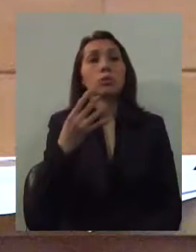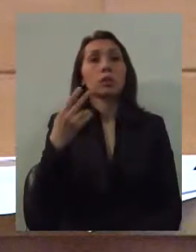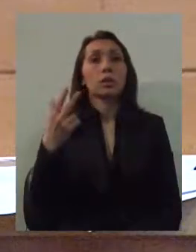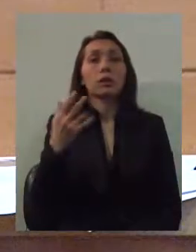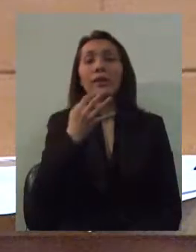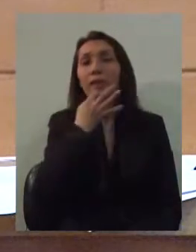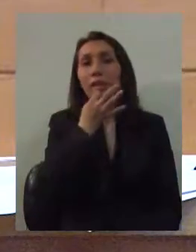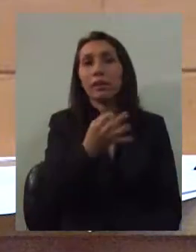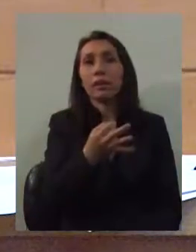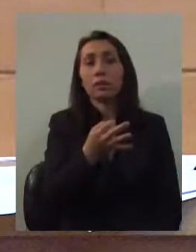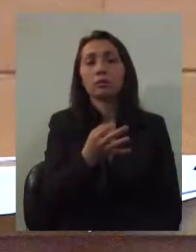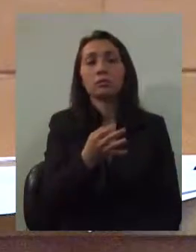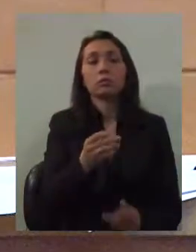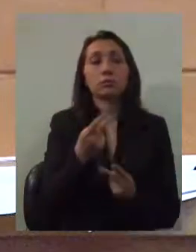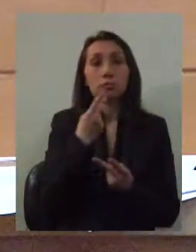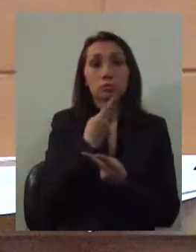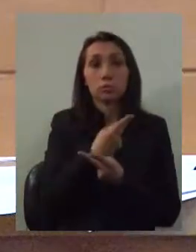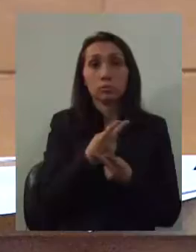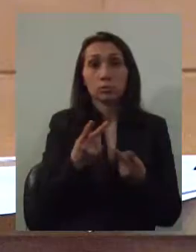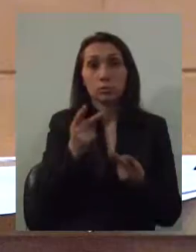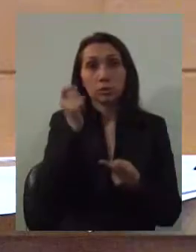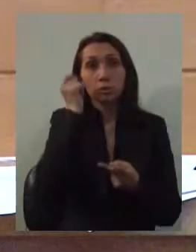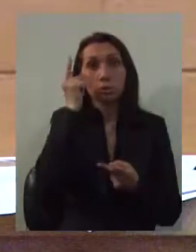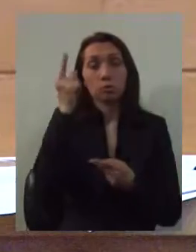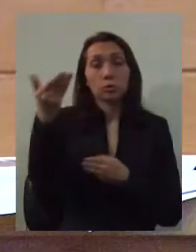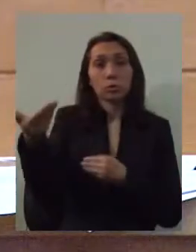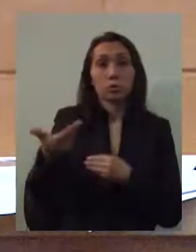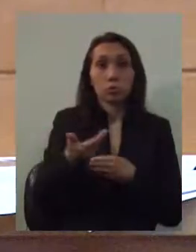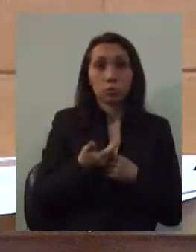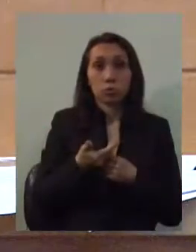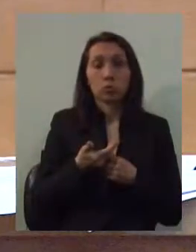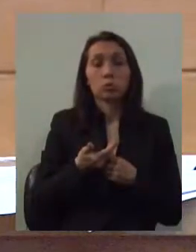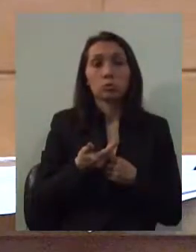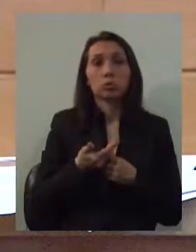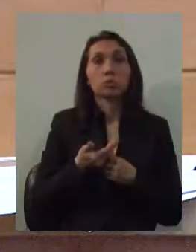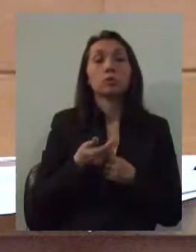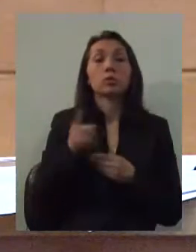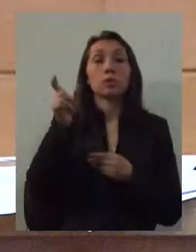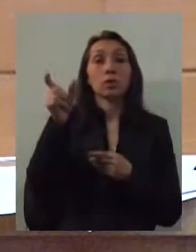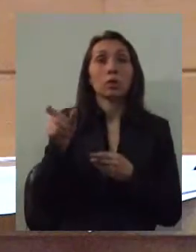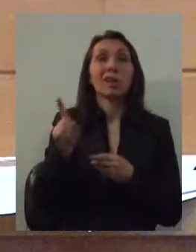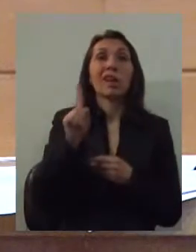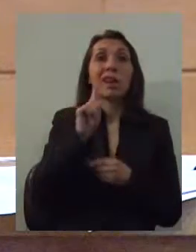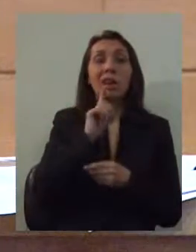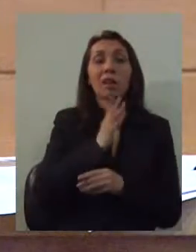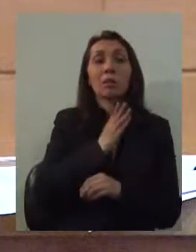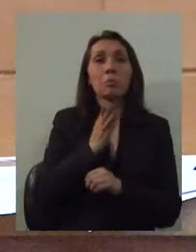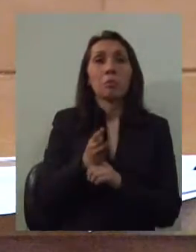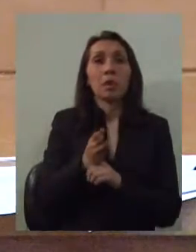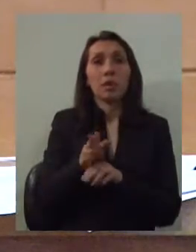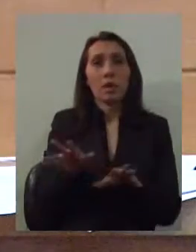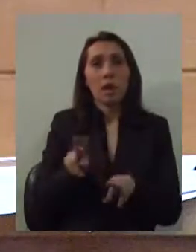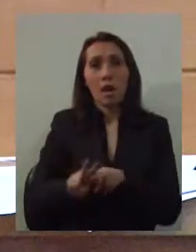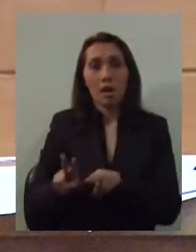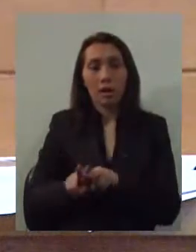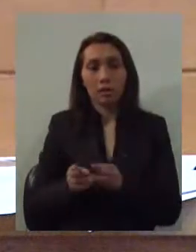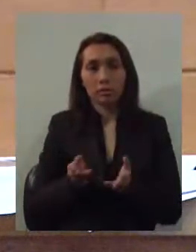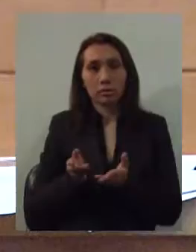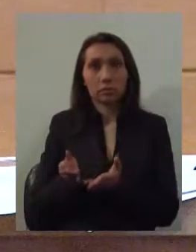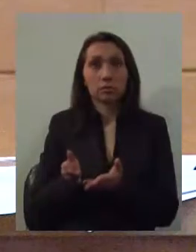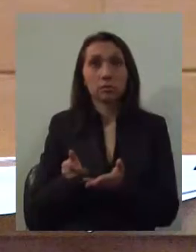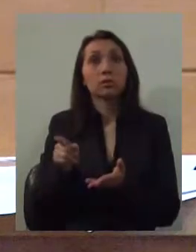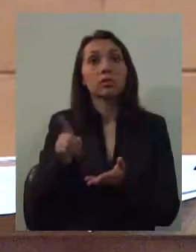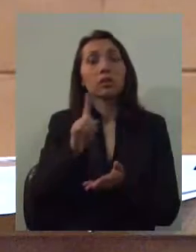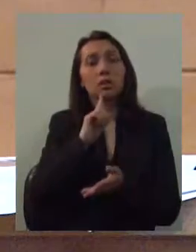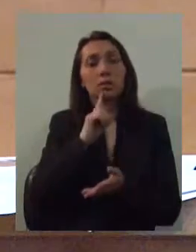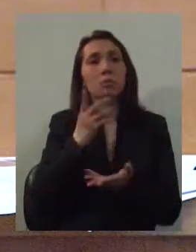que se dará conocimiento de la solicitud a la parte contra quien se pide la ejecución, la cual